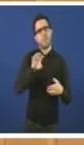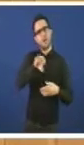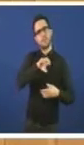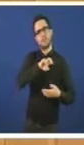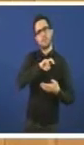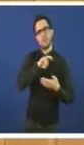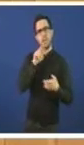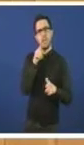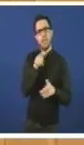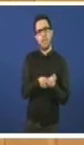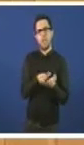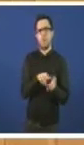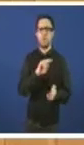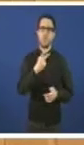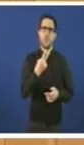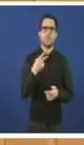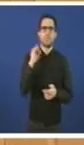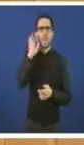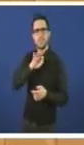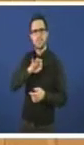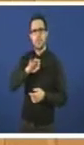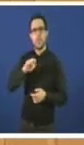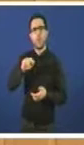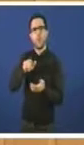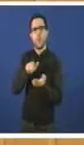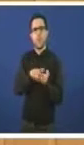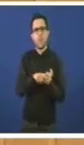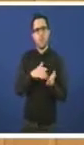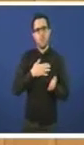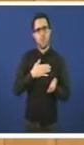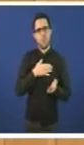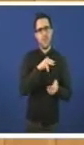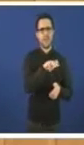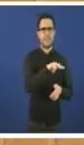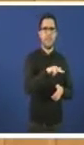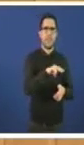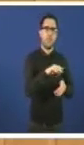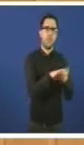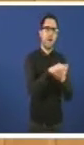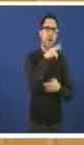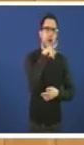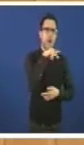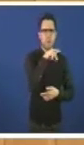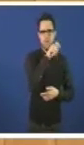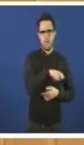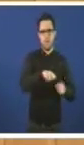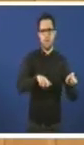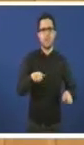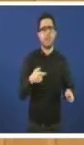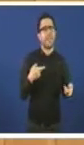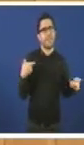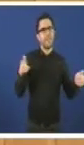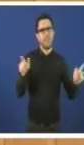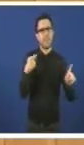propio muchas personas en galicia la cooficialidad de nuestra aspiración la mayoría de la sociedad de galega a libertad de uso e tamén